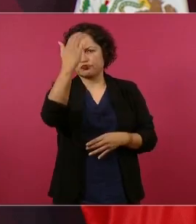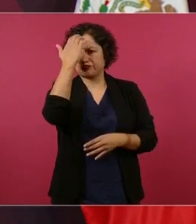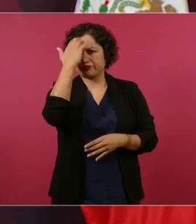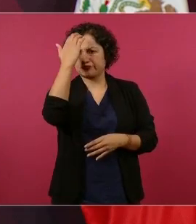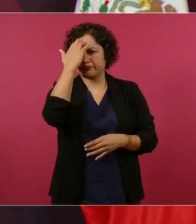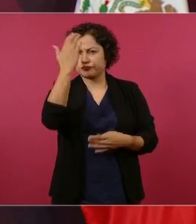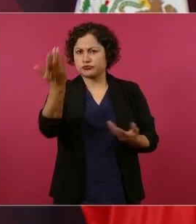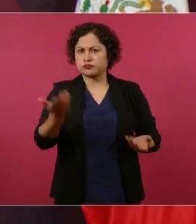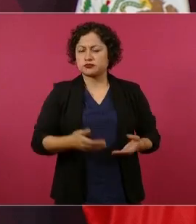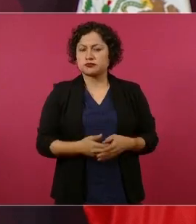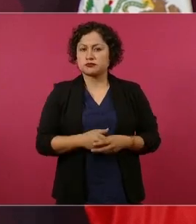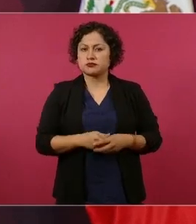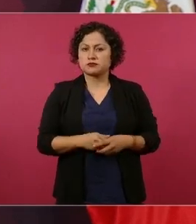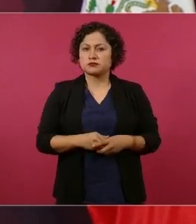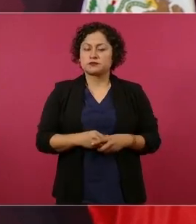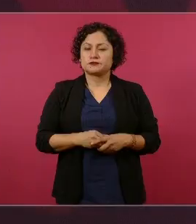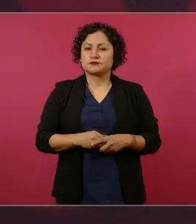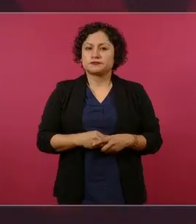en